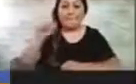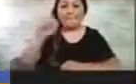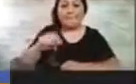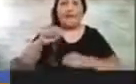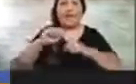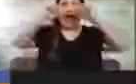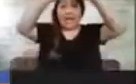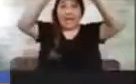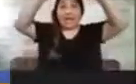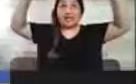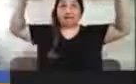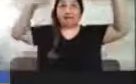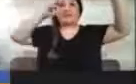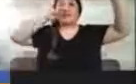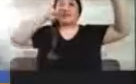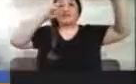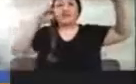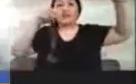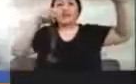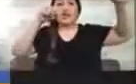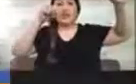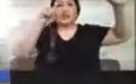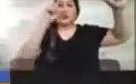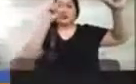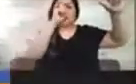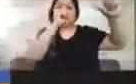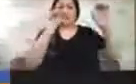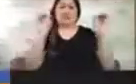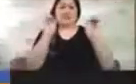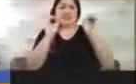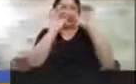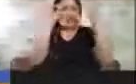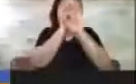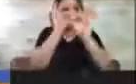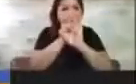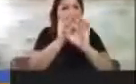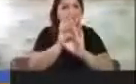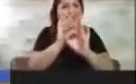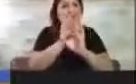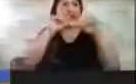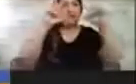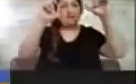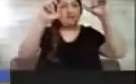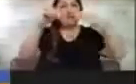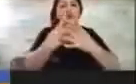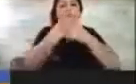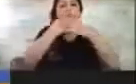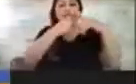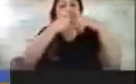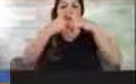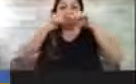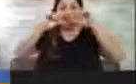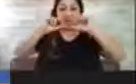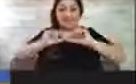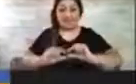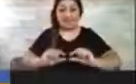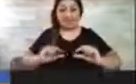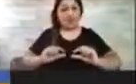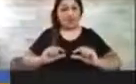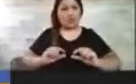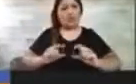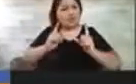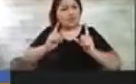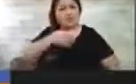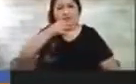cuesta nada describir imágenes en tus redes sociales y abajo se tenía que decir y se dijo. Esa sería la forma, una de las formas de